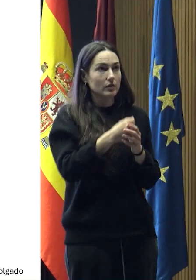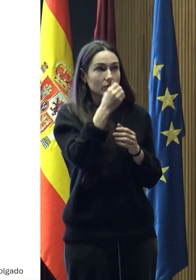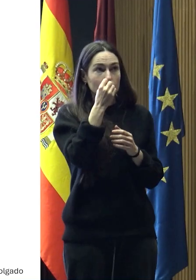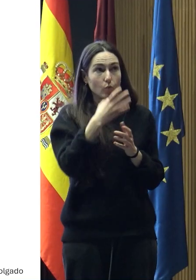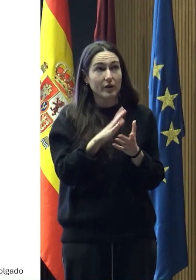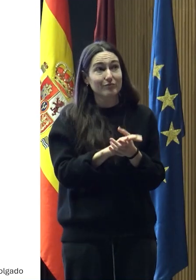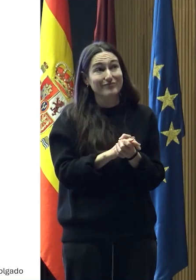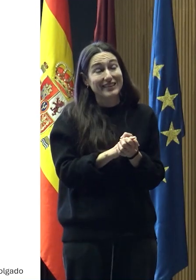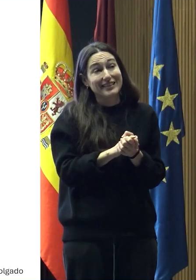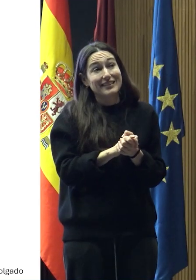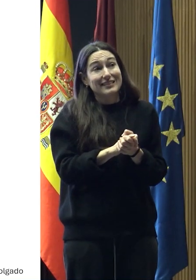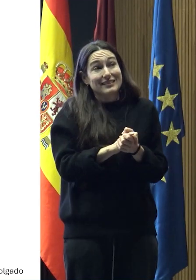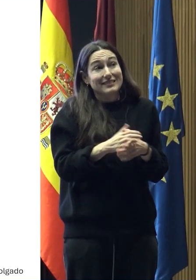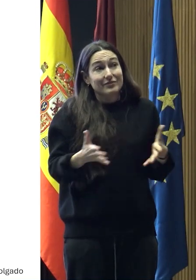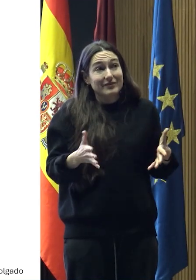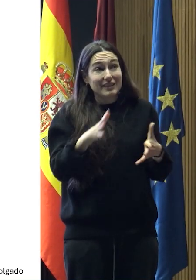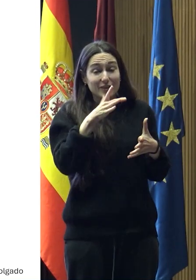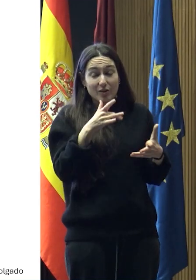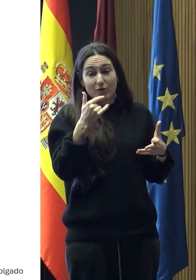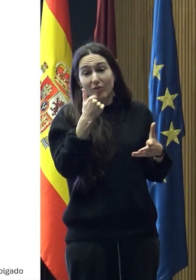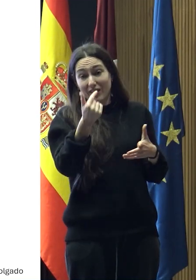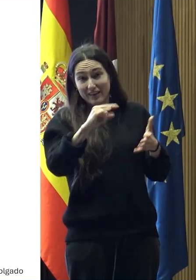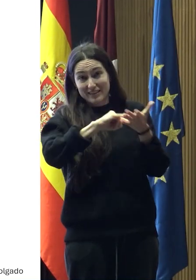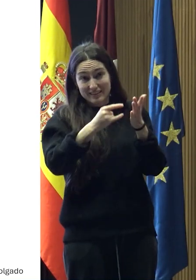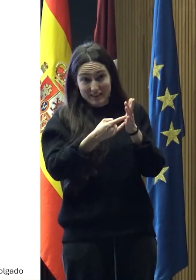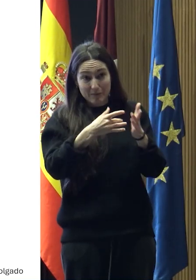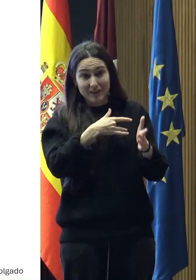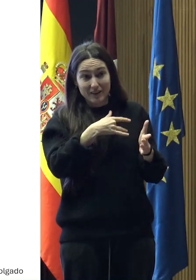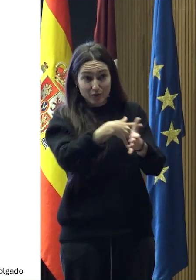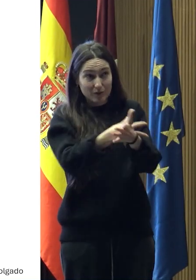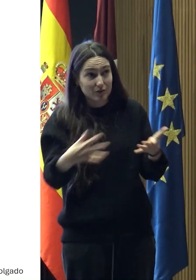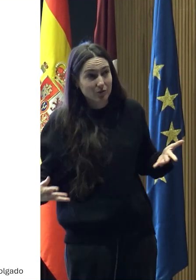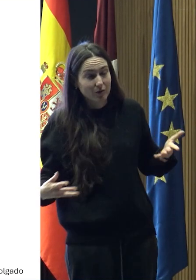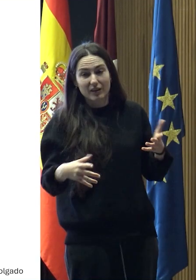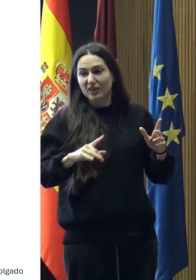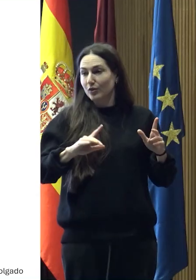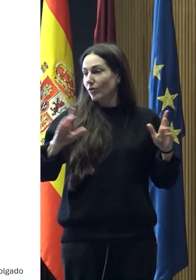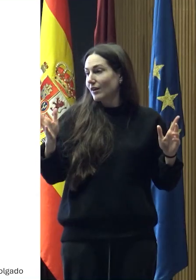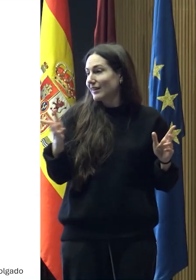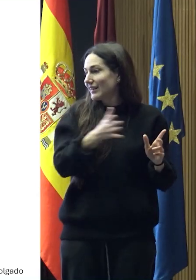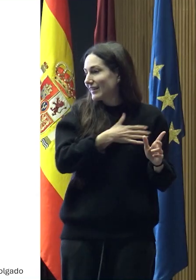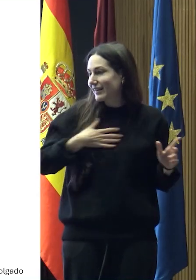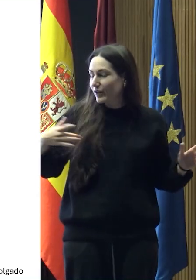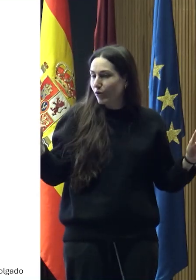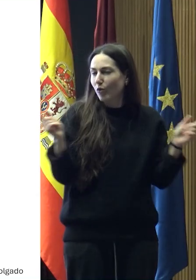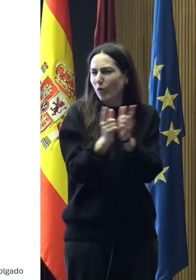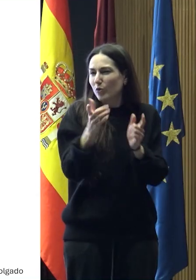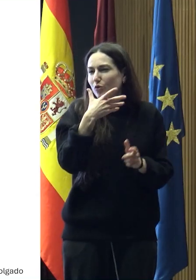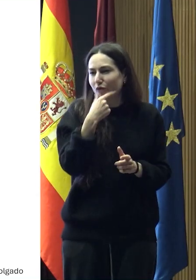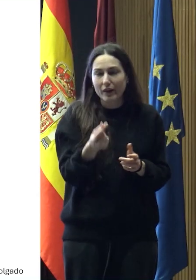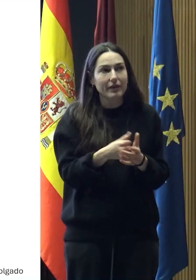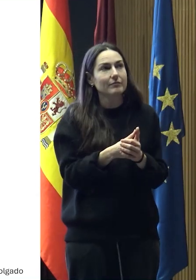esto era lo que os decía del sistema cardiovascular, que no he querido alargarlo mucho y lo he querido hacer un poco